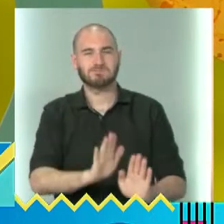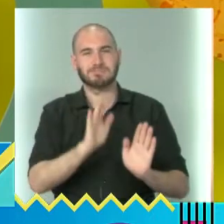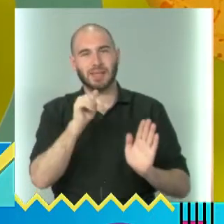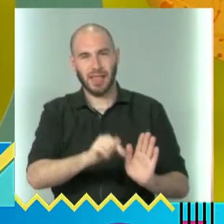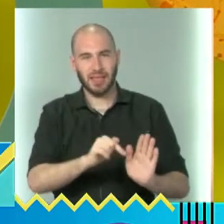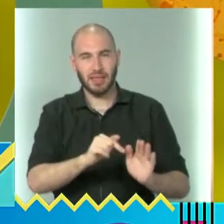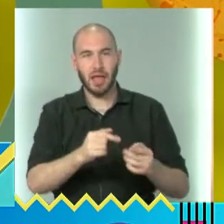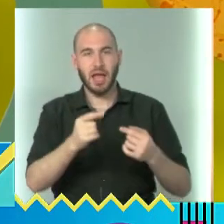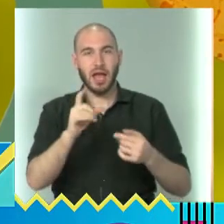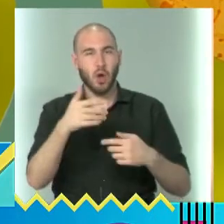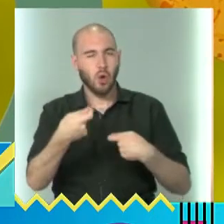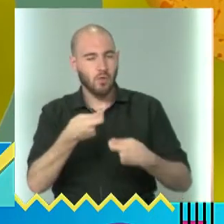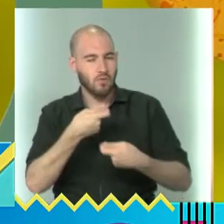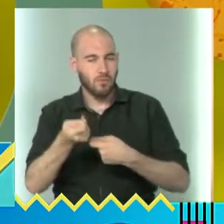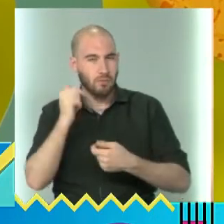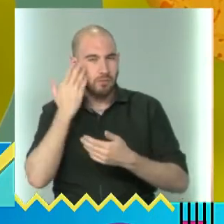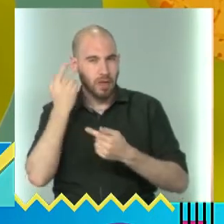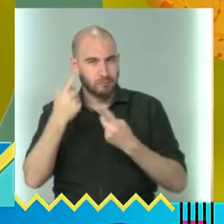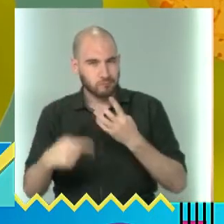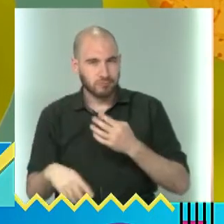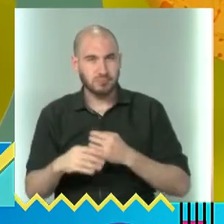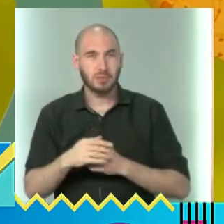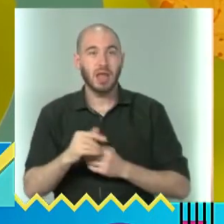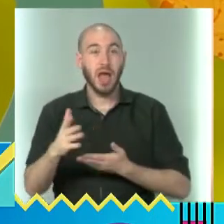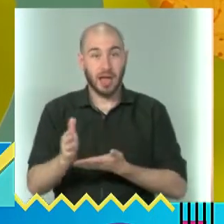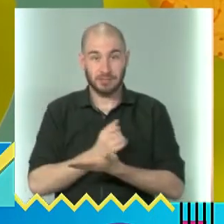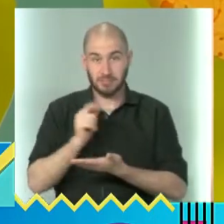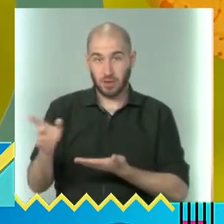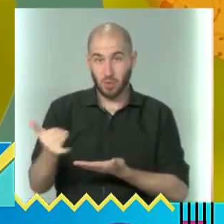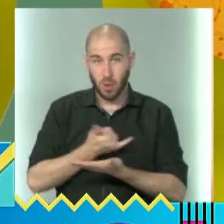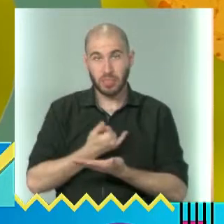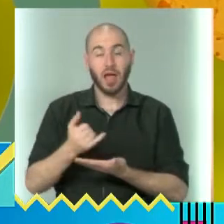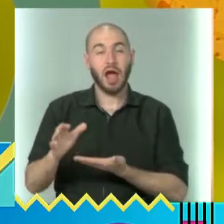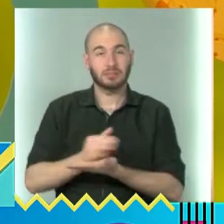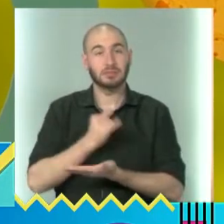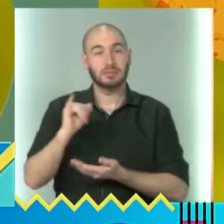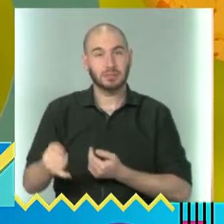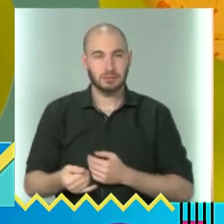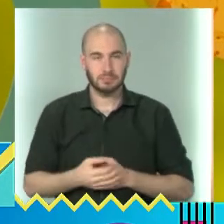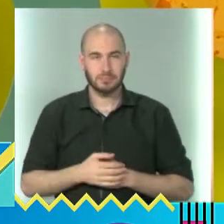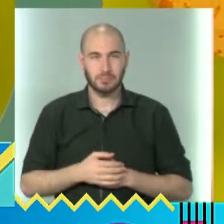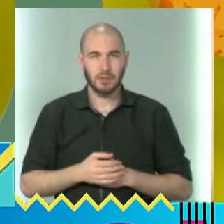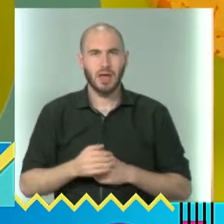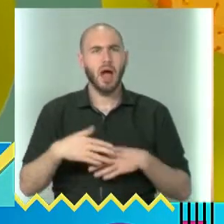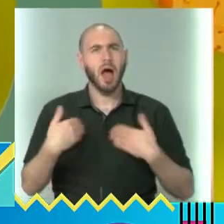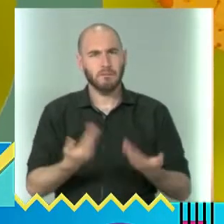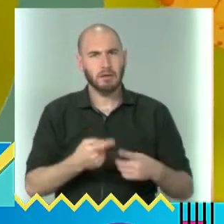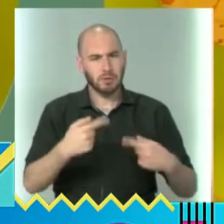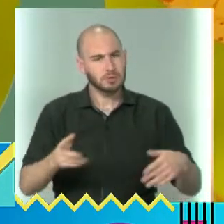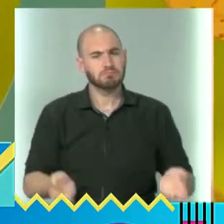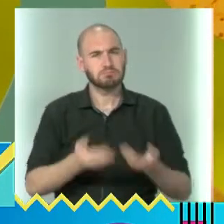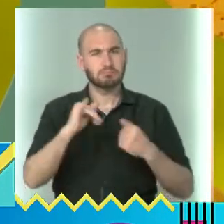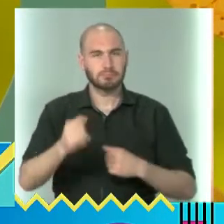que el juego de las redes, aún aceptando lo que él dice de que efectivamente favorece muchas